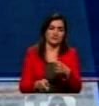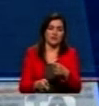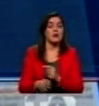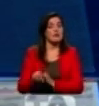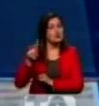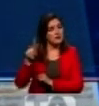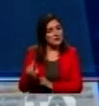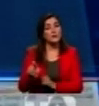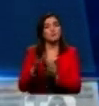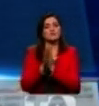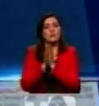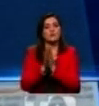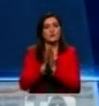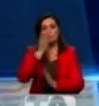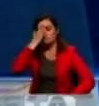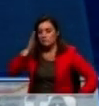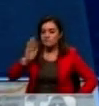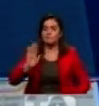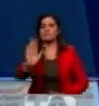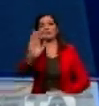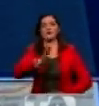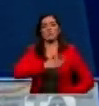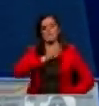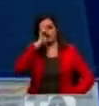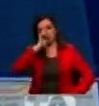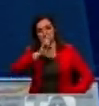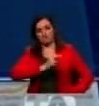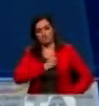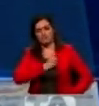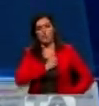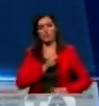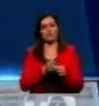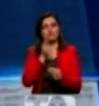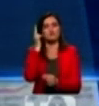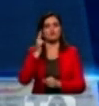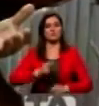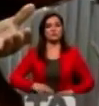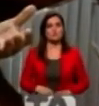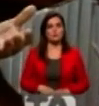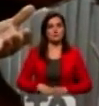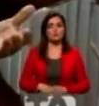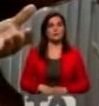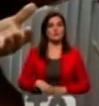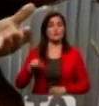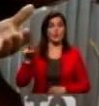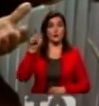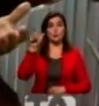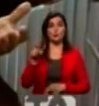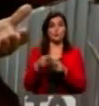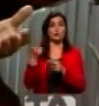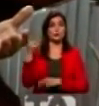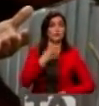lo expuesto, pedimos al ingeniero Glass que tenga la elemental decencia de renunciar. Y es que para este